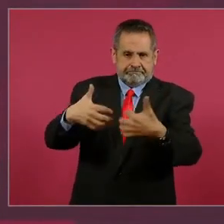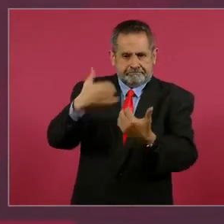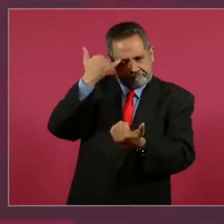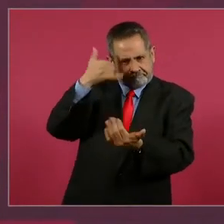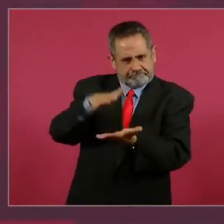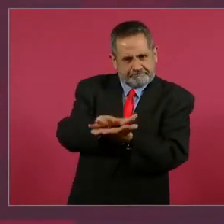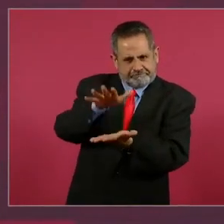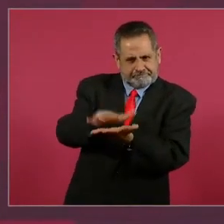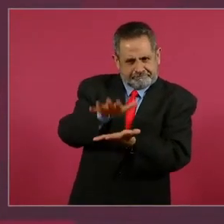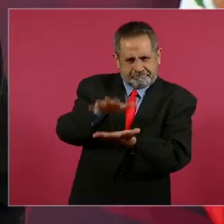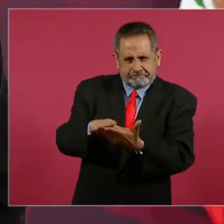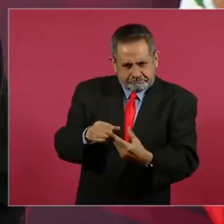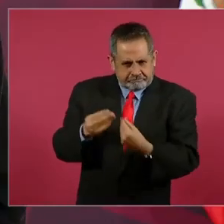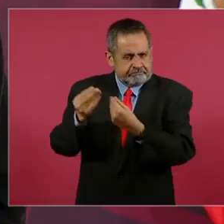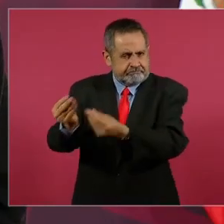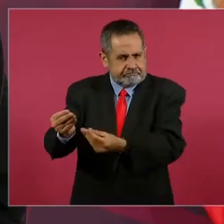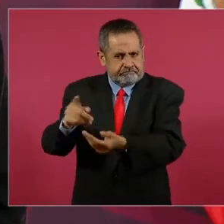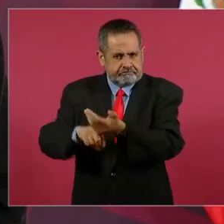enero.